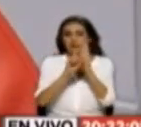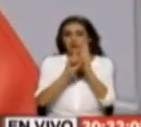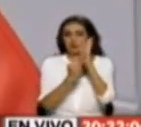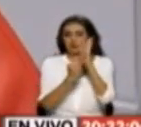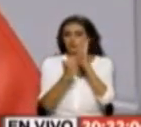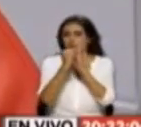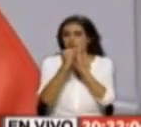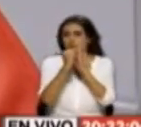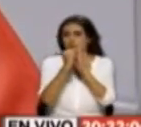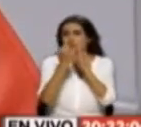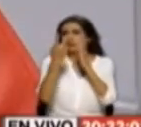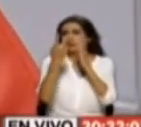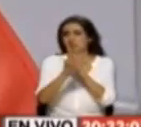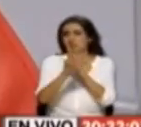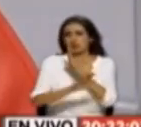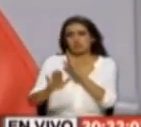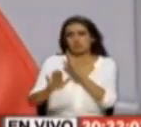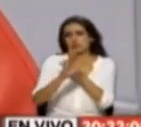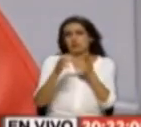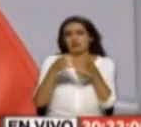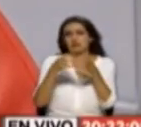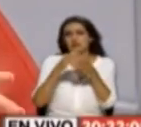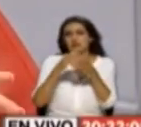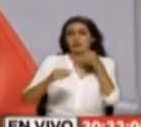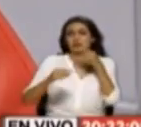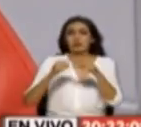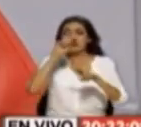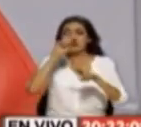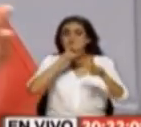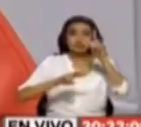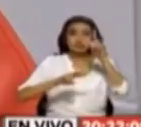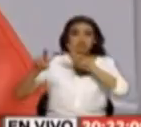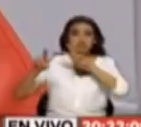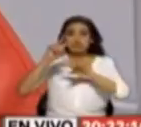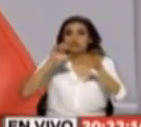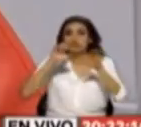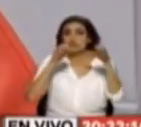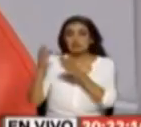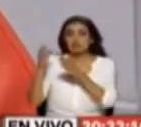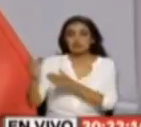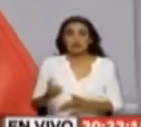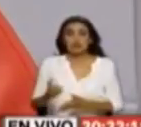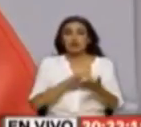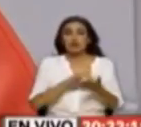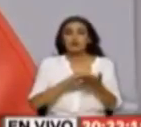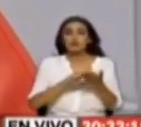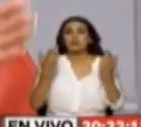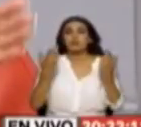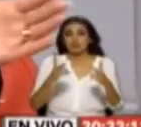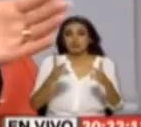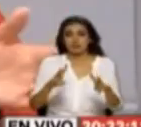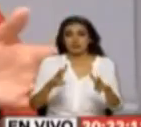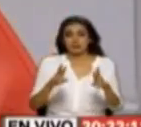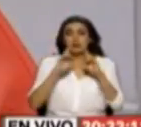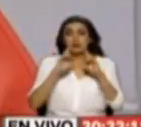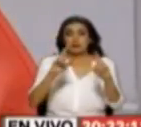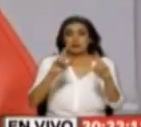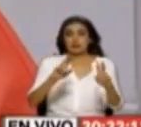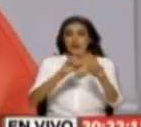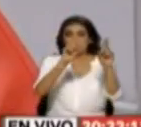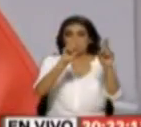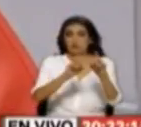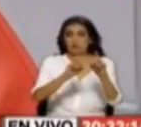conformó la comisión técnica para el análisis y las coordenadas y las dimensiones respecto a la